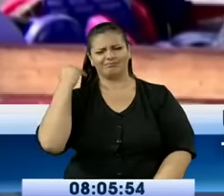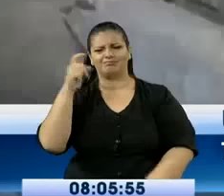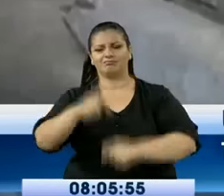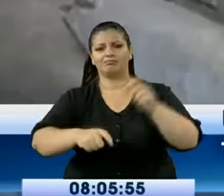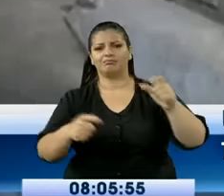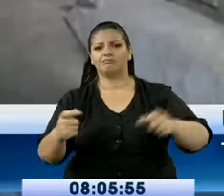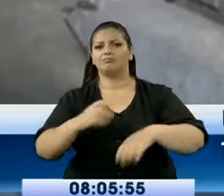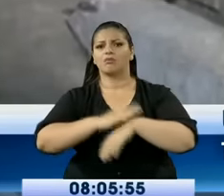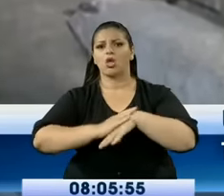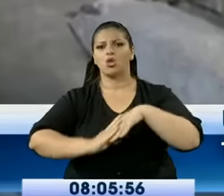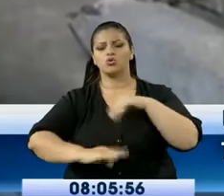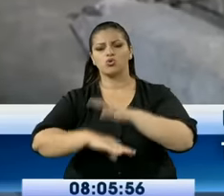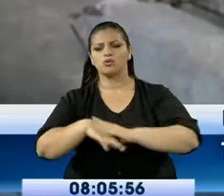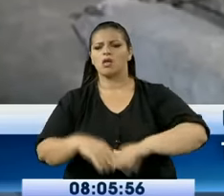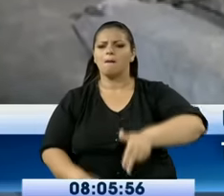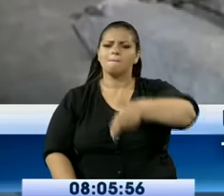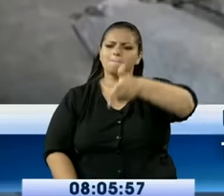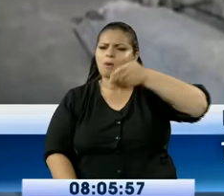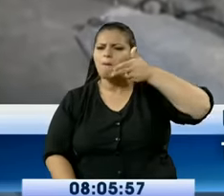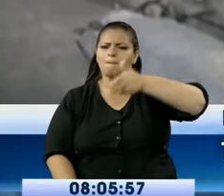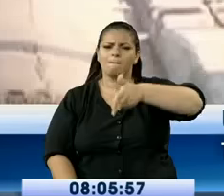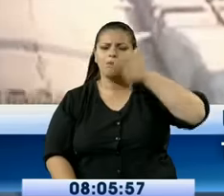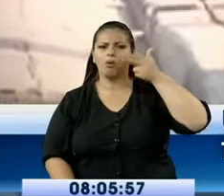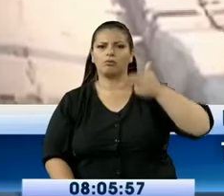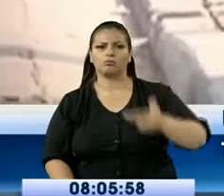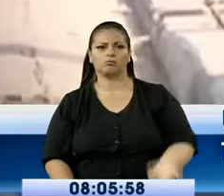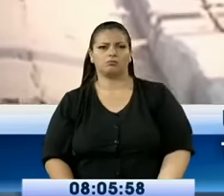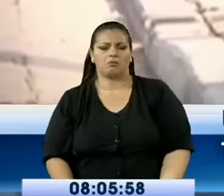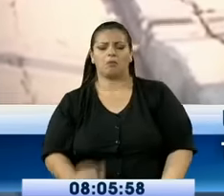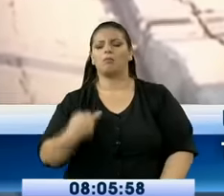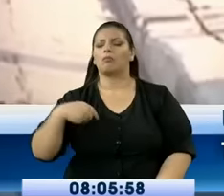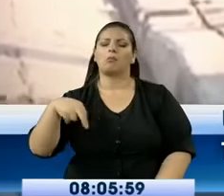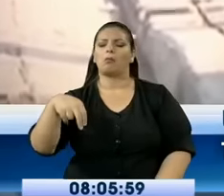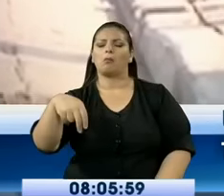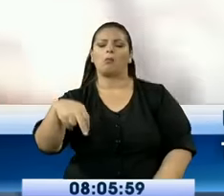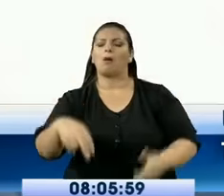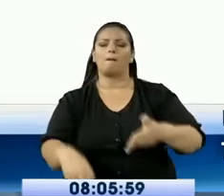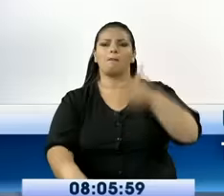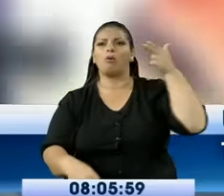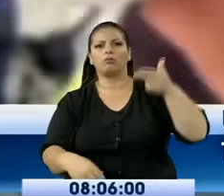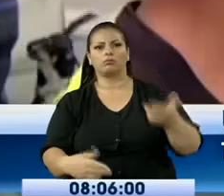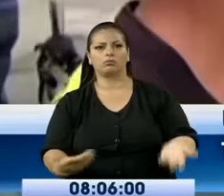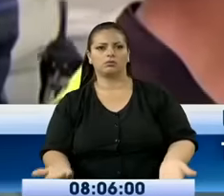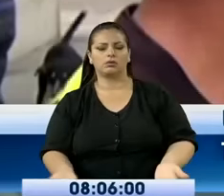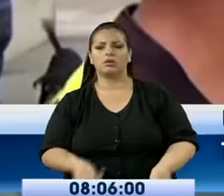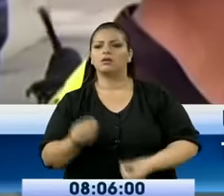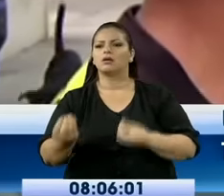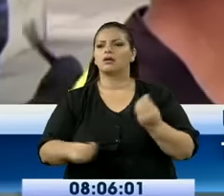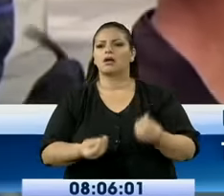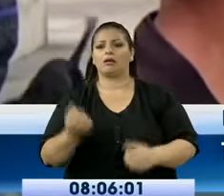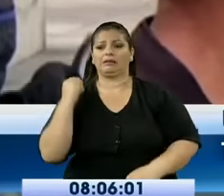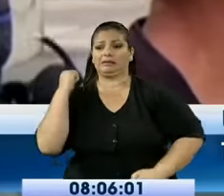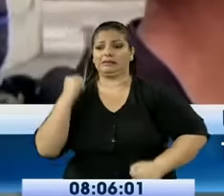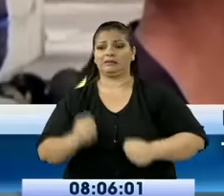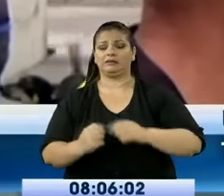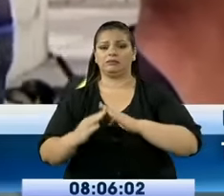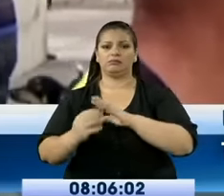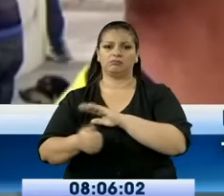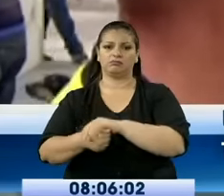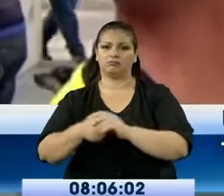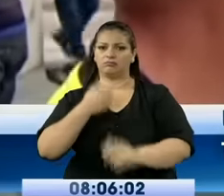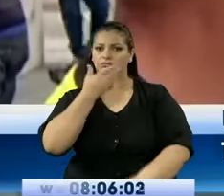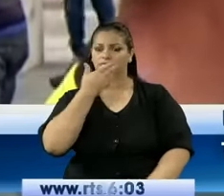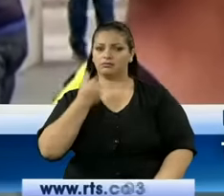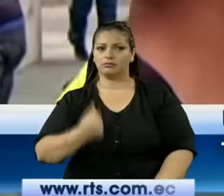siempre, porque usted sale, usted corre y lo que le cae es la bala, mejor es correr o meterse. Esta calle parece oscura.